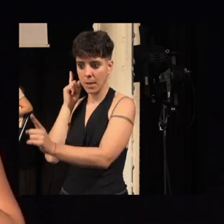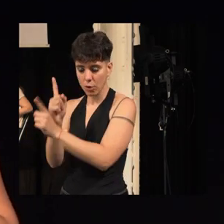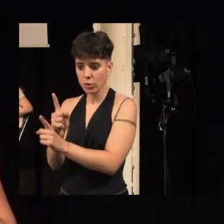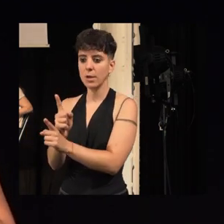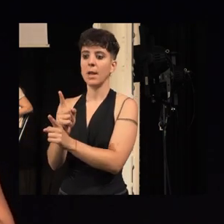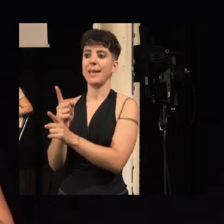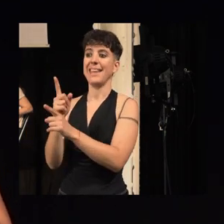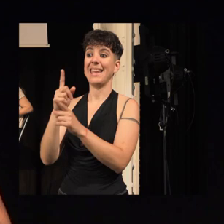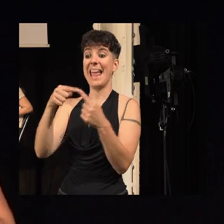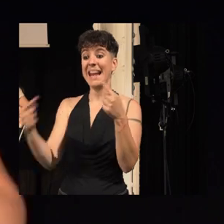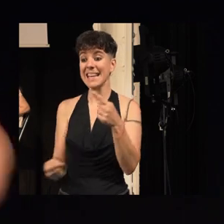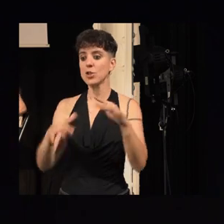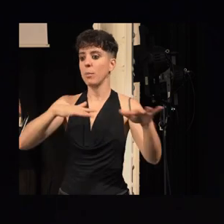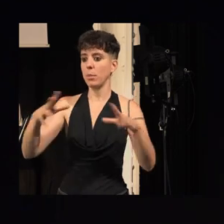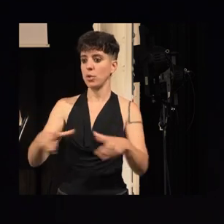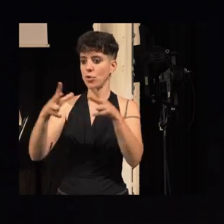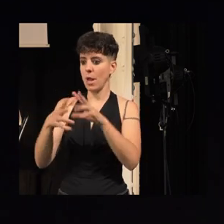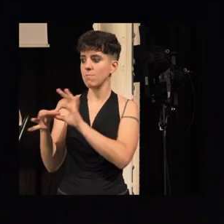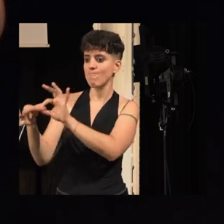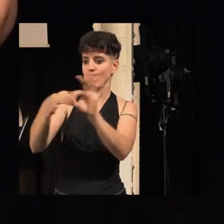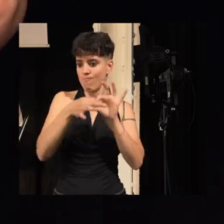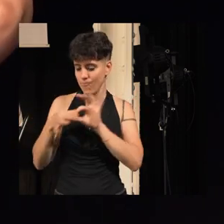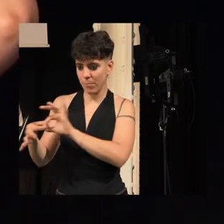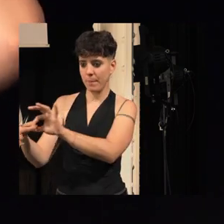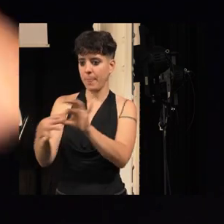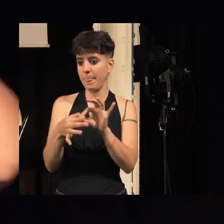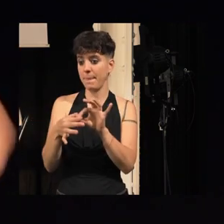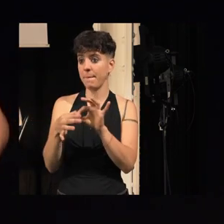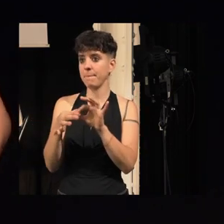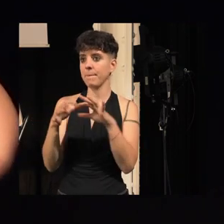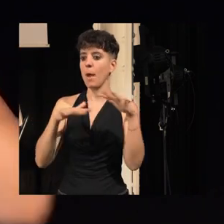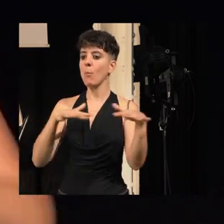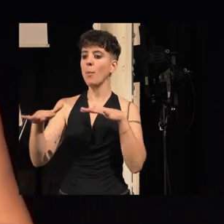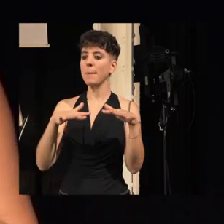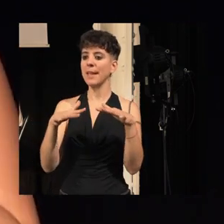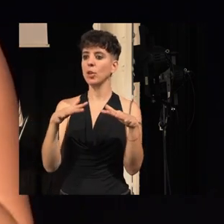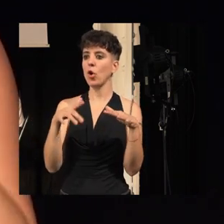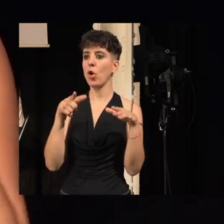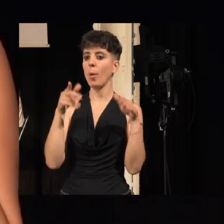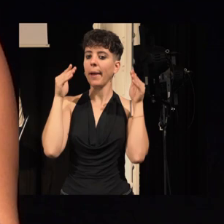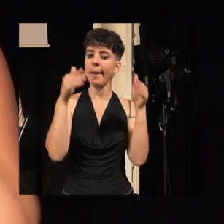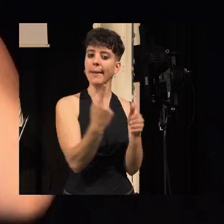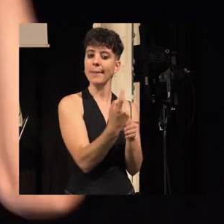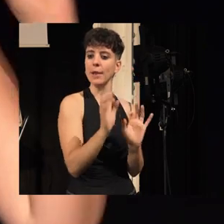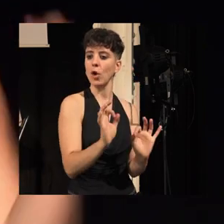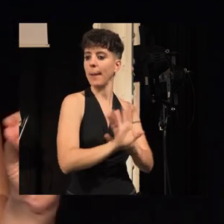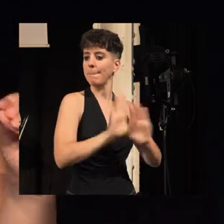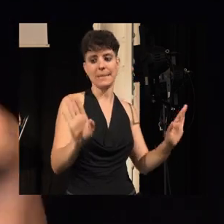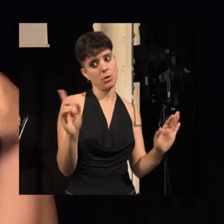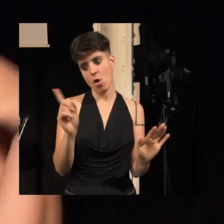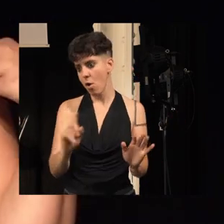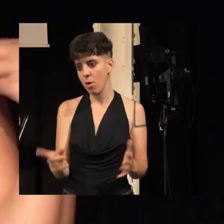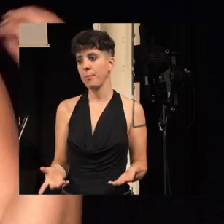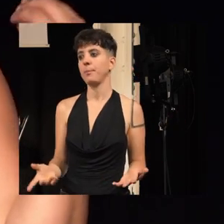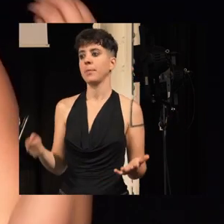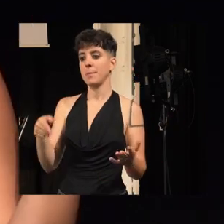movimientos sociales, que deje de ser un movimiento que solo da respuesta a unas necesidades concretas. Y creo que eso está muy relacionado